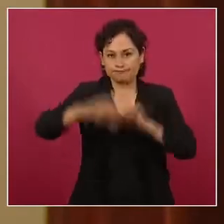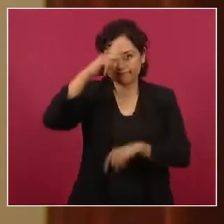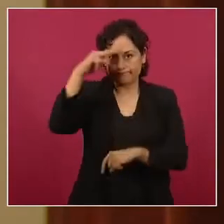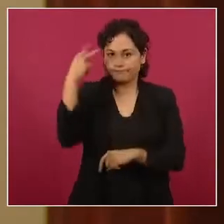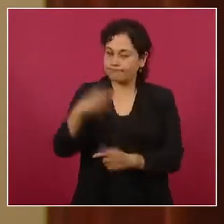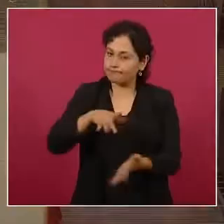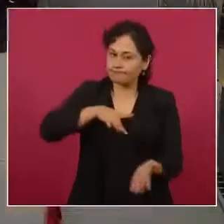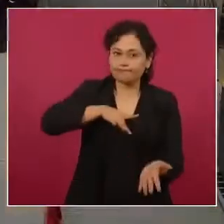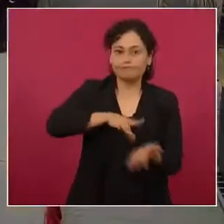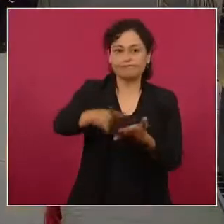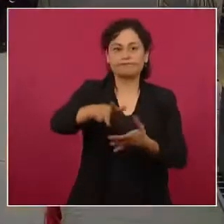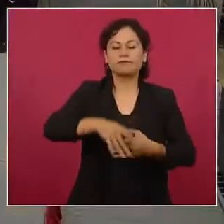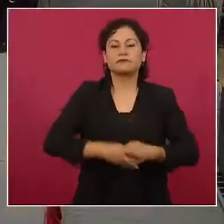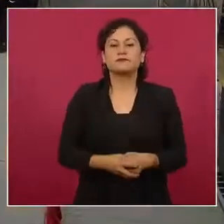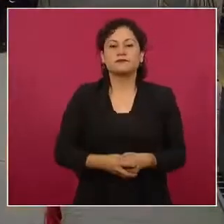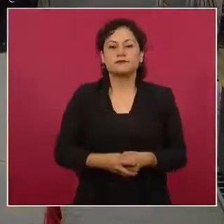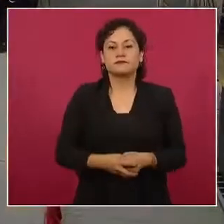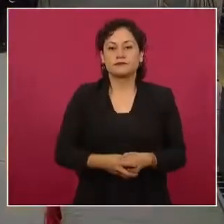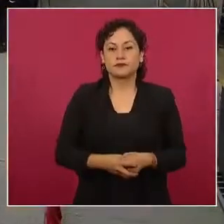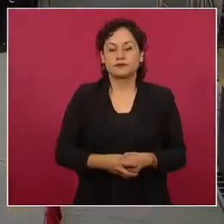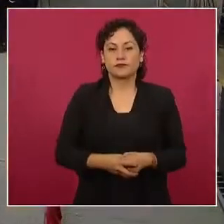Constitución,